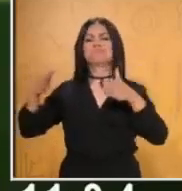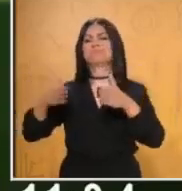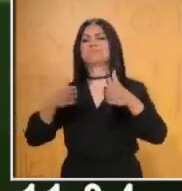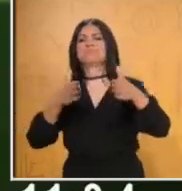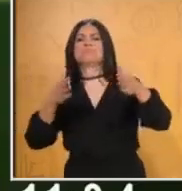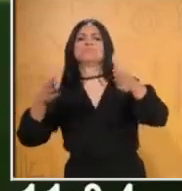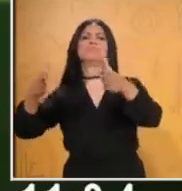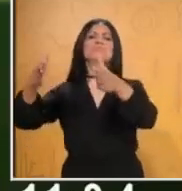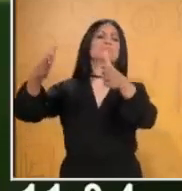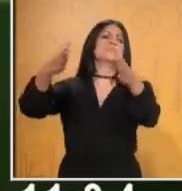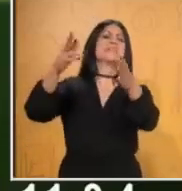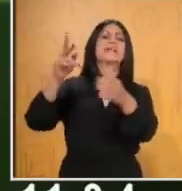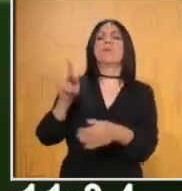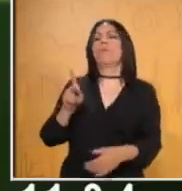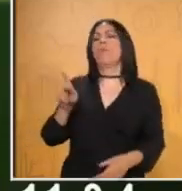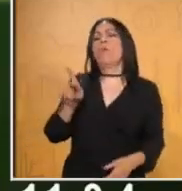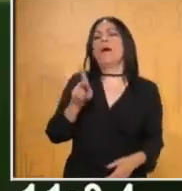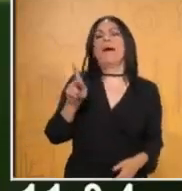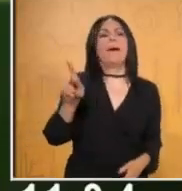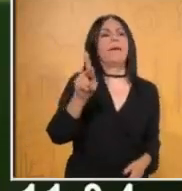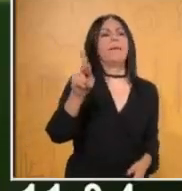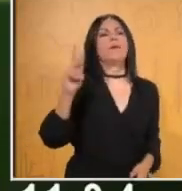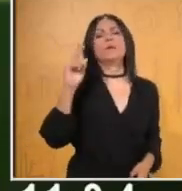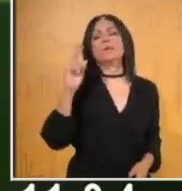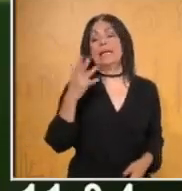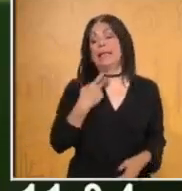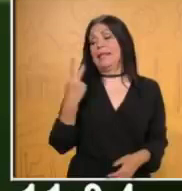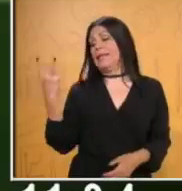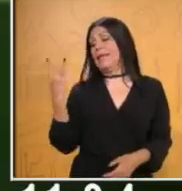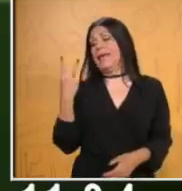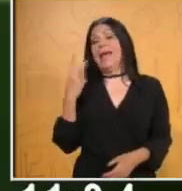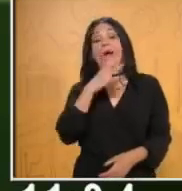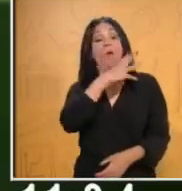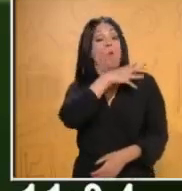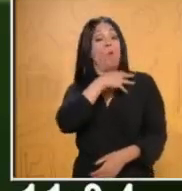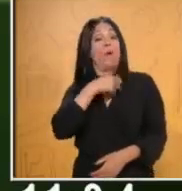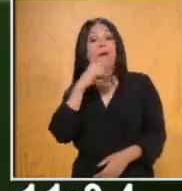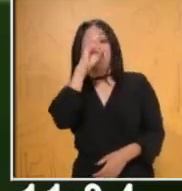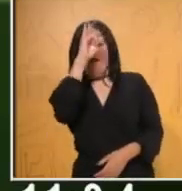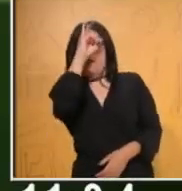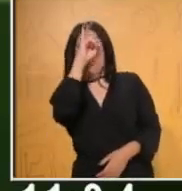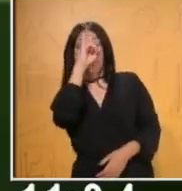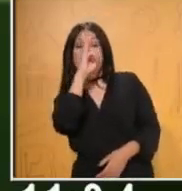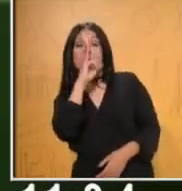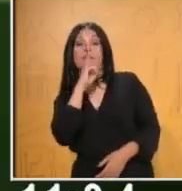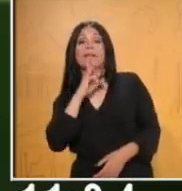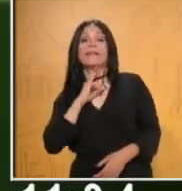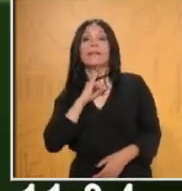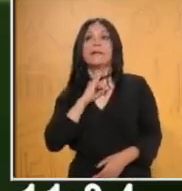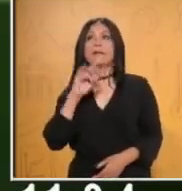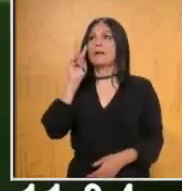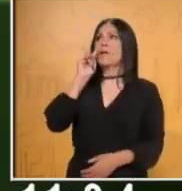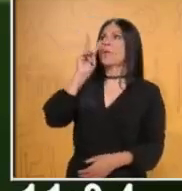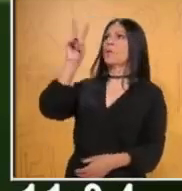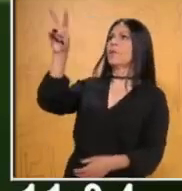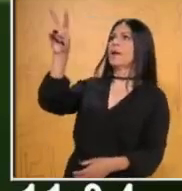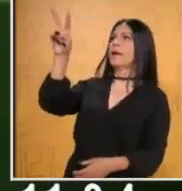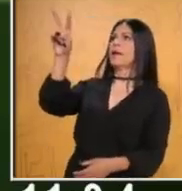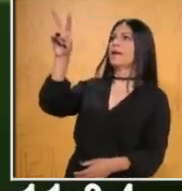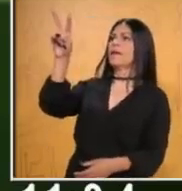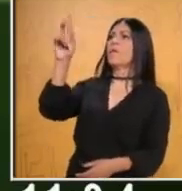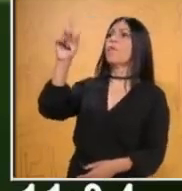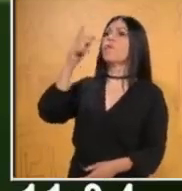molinero junto con su bella hija. Al interesarse el rey por ella, el molinero mintió para